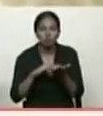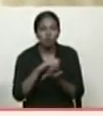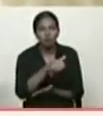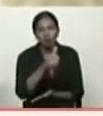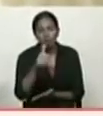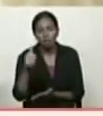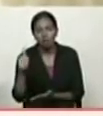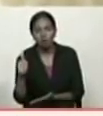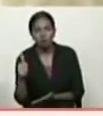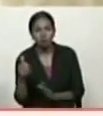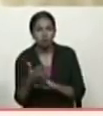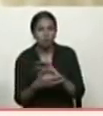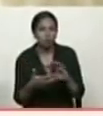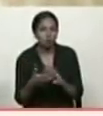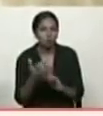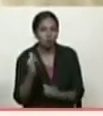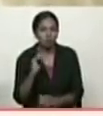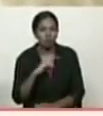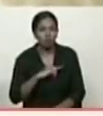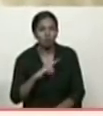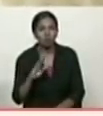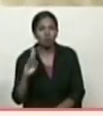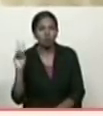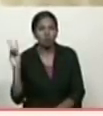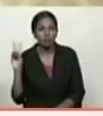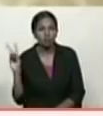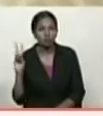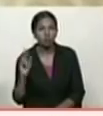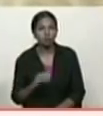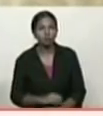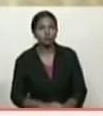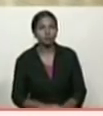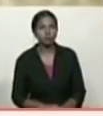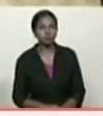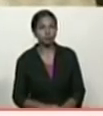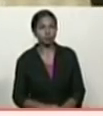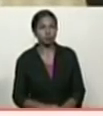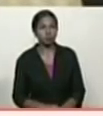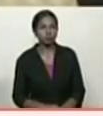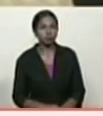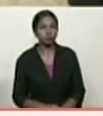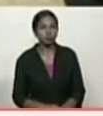coyuntura que se presente después de estos eventos.